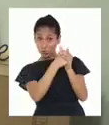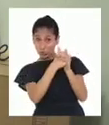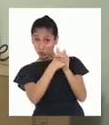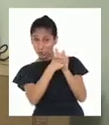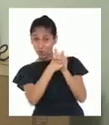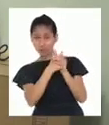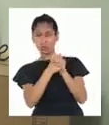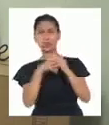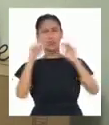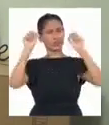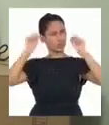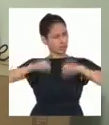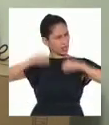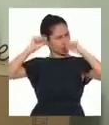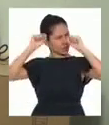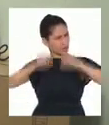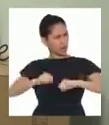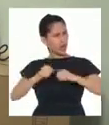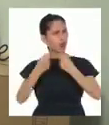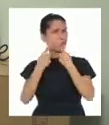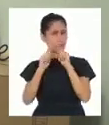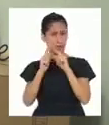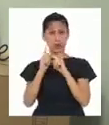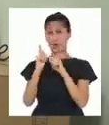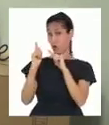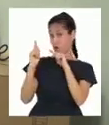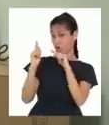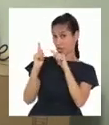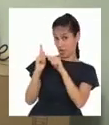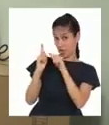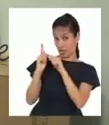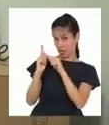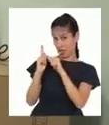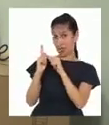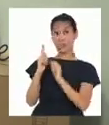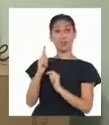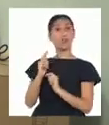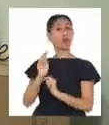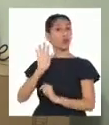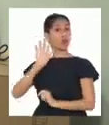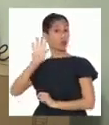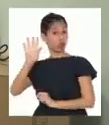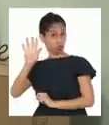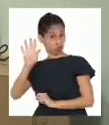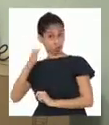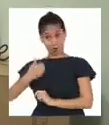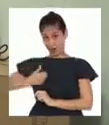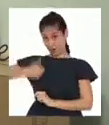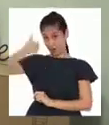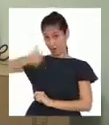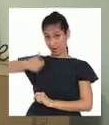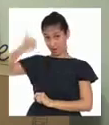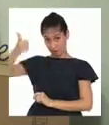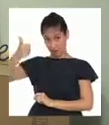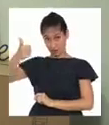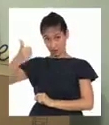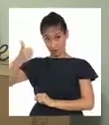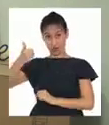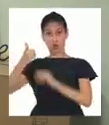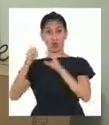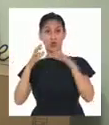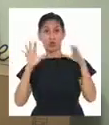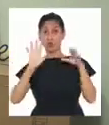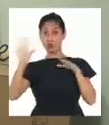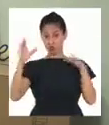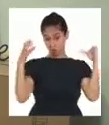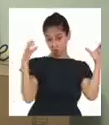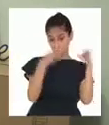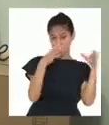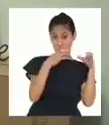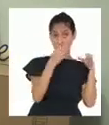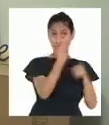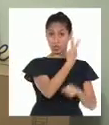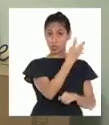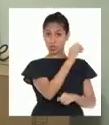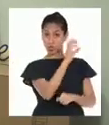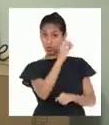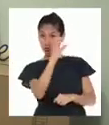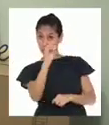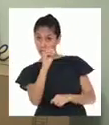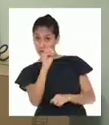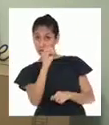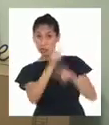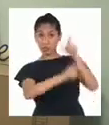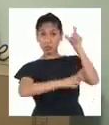no necesariamente su elección coincide con las preferencias de los demás. ¿Y hasta cuándo fue así? ¿Cuándo empezó a